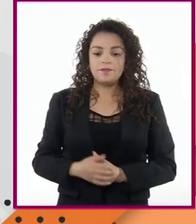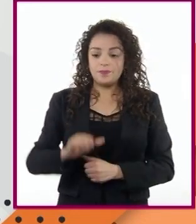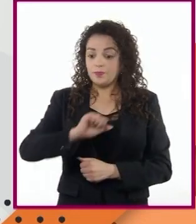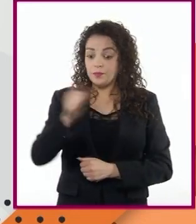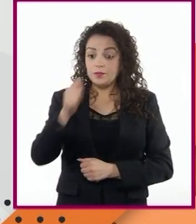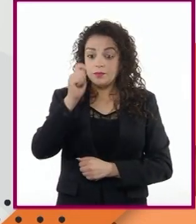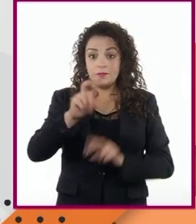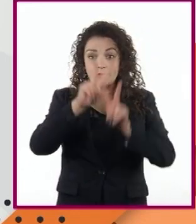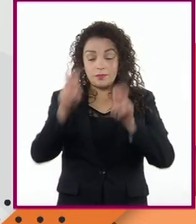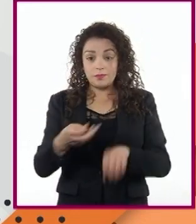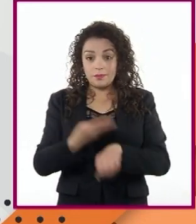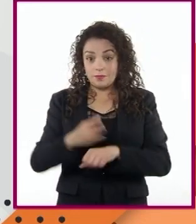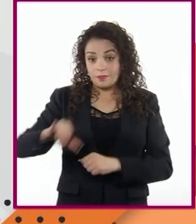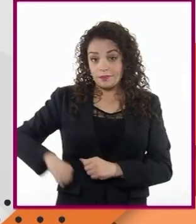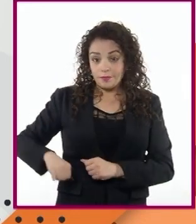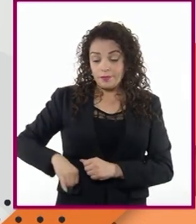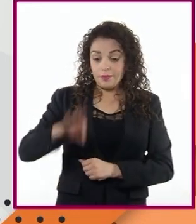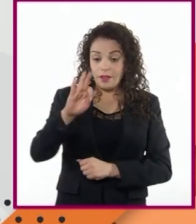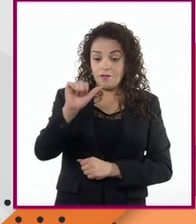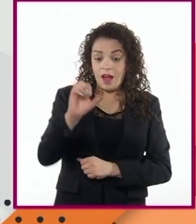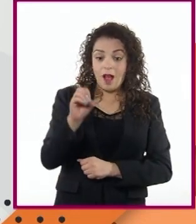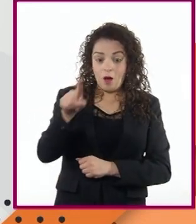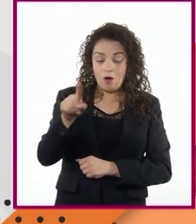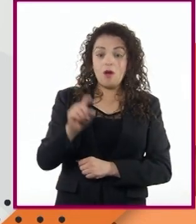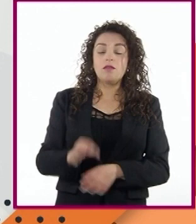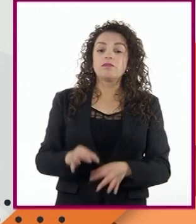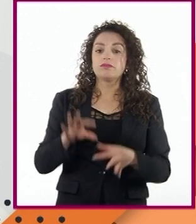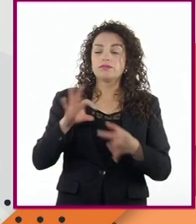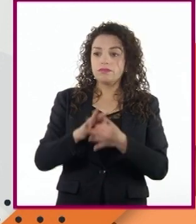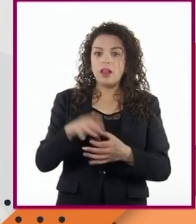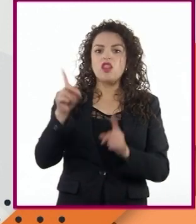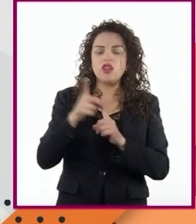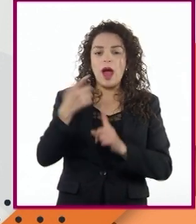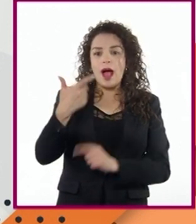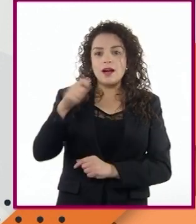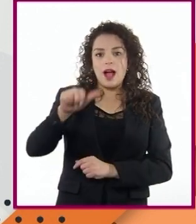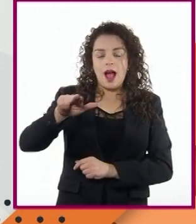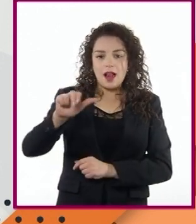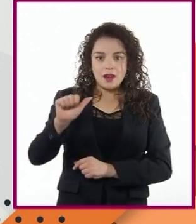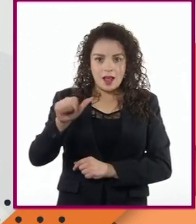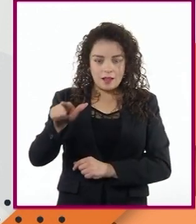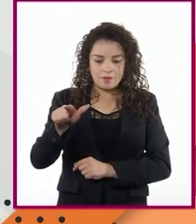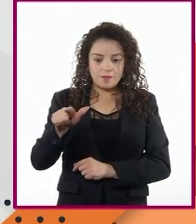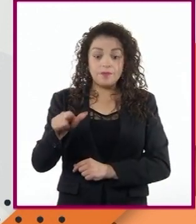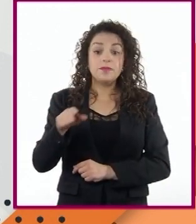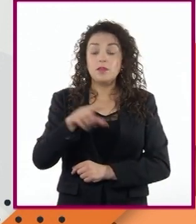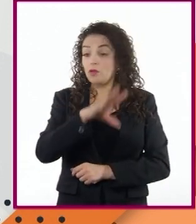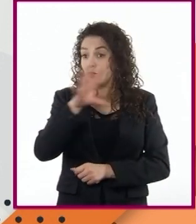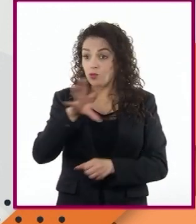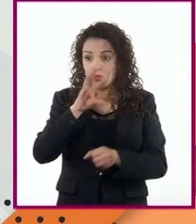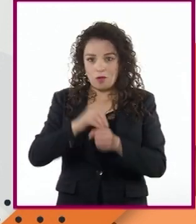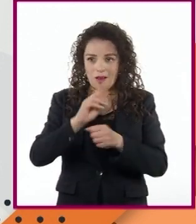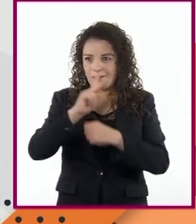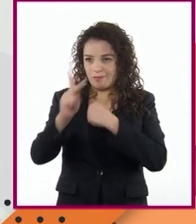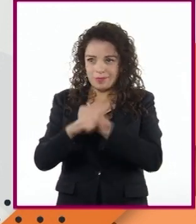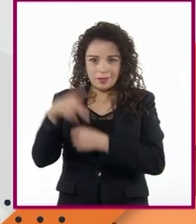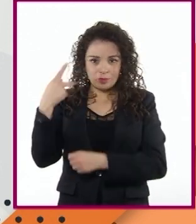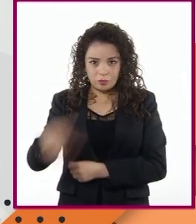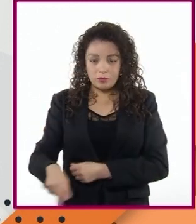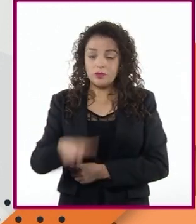FAO es en el poblado de Kasena Nankana, en Ghana. Esta localidad, como todo el país, sufrió una